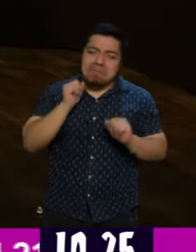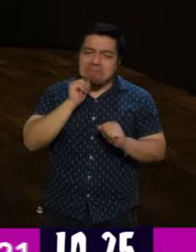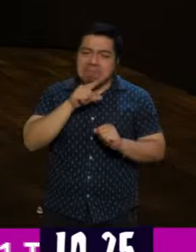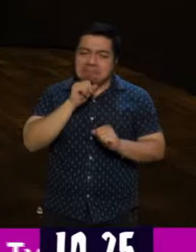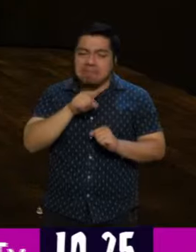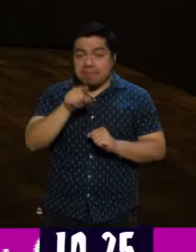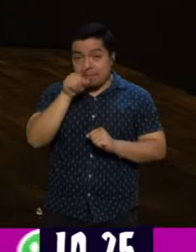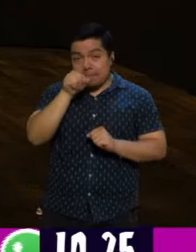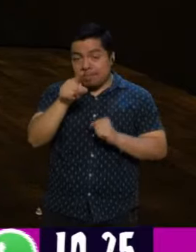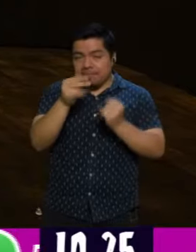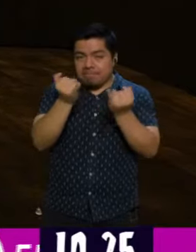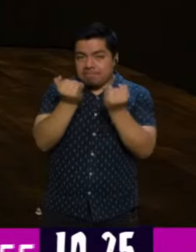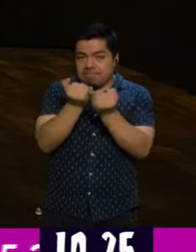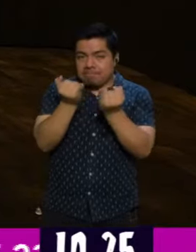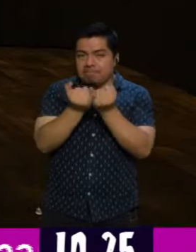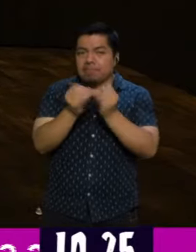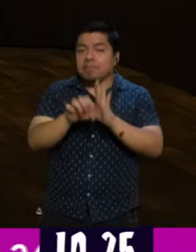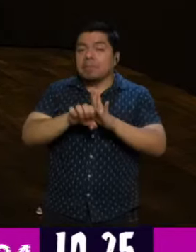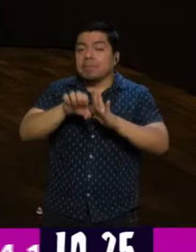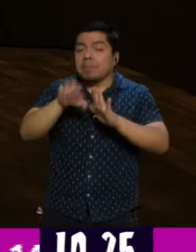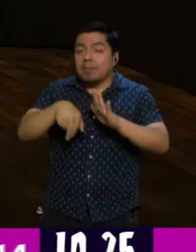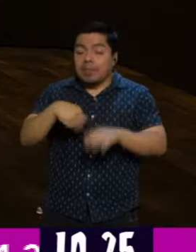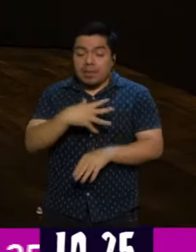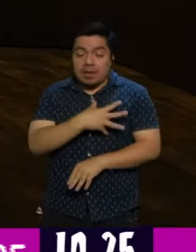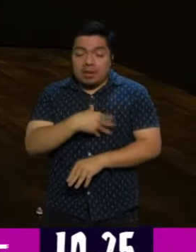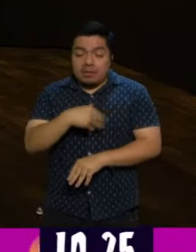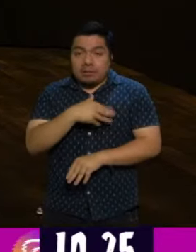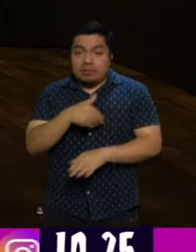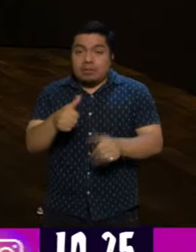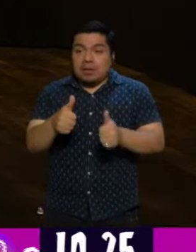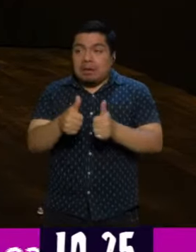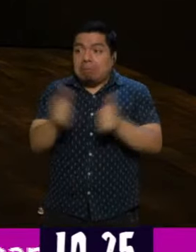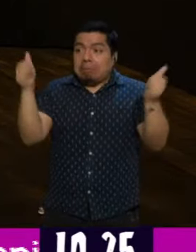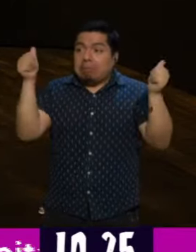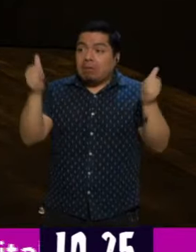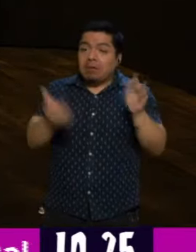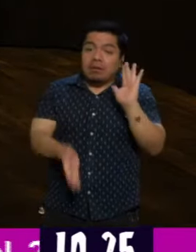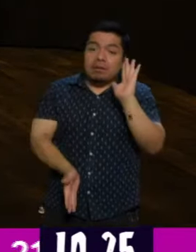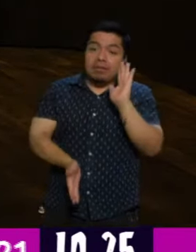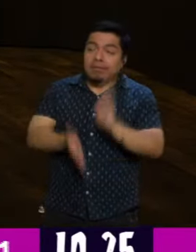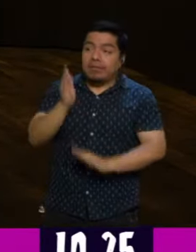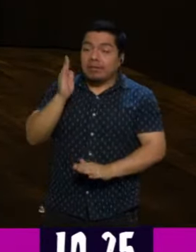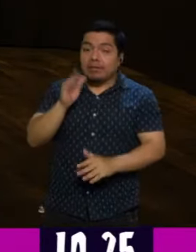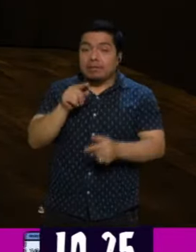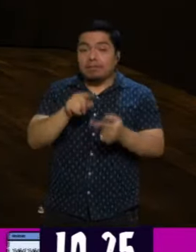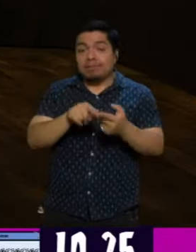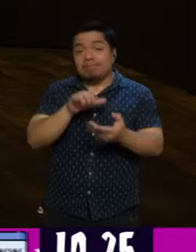¿sí? No hubieras dejado que tus hijos se largaran quién sabe dónde. Y que tu mujer...